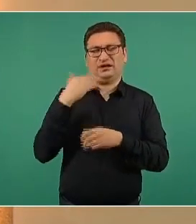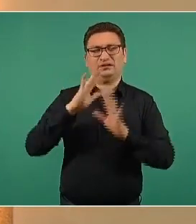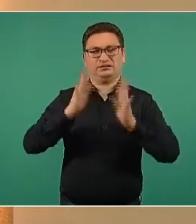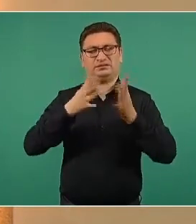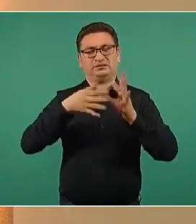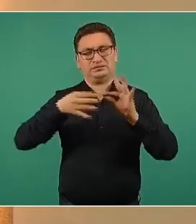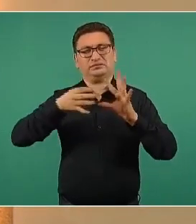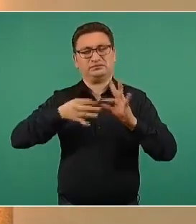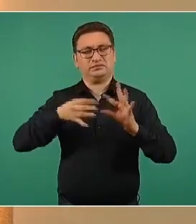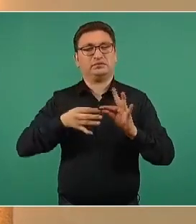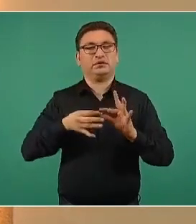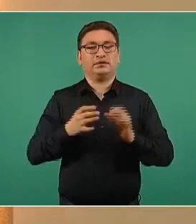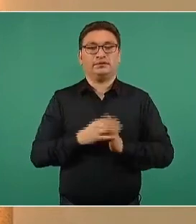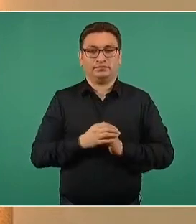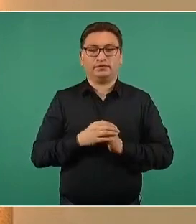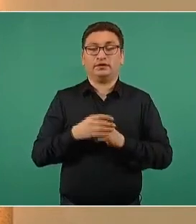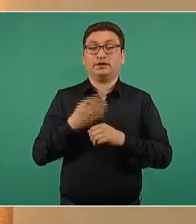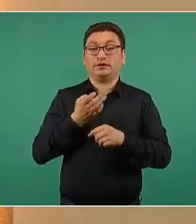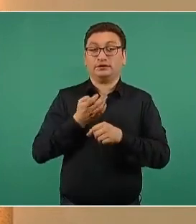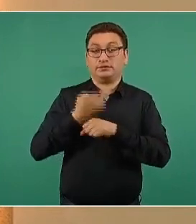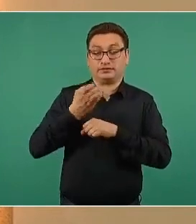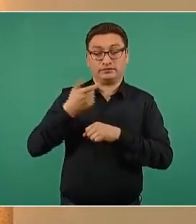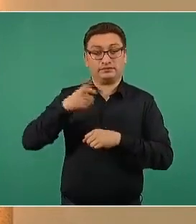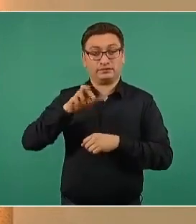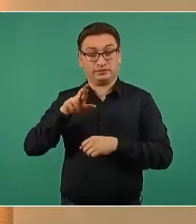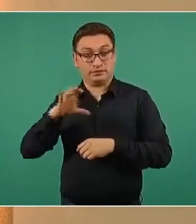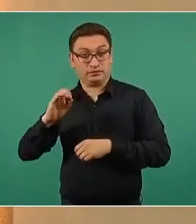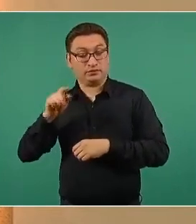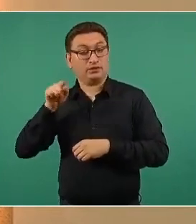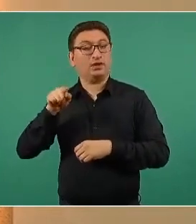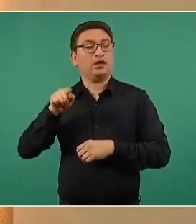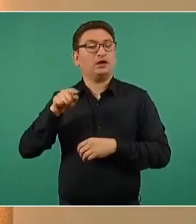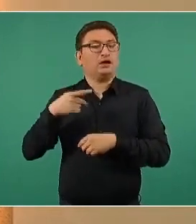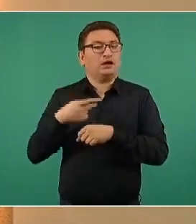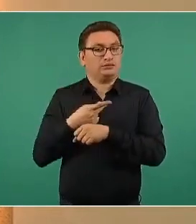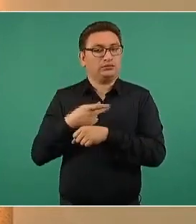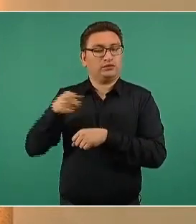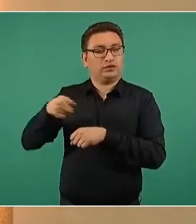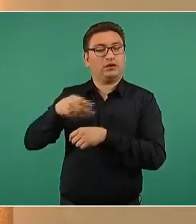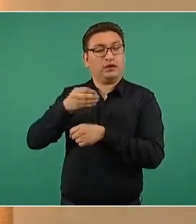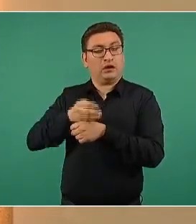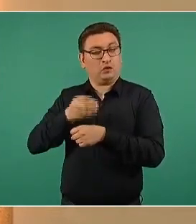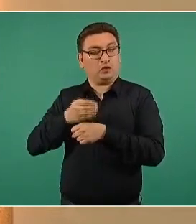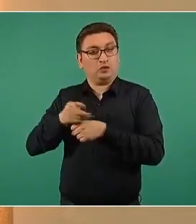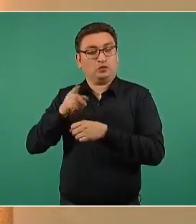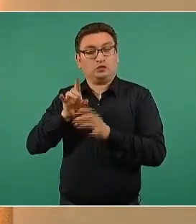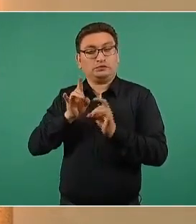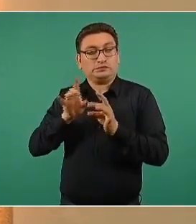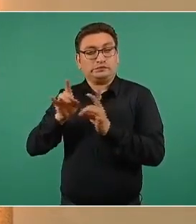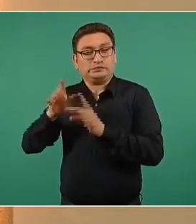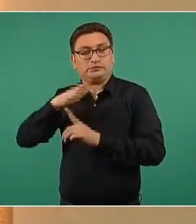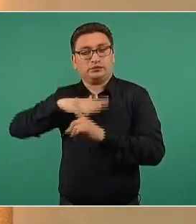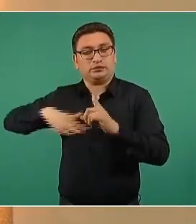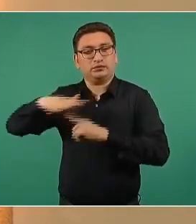la semana, que el estado de Quintana Roo en este momento se encuentra con una situación en donde se